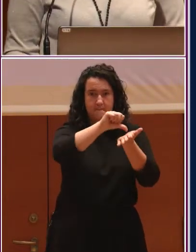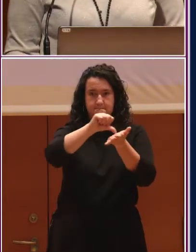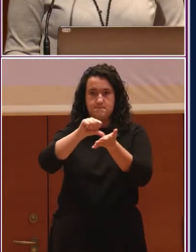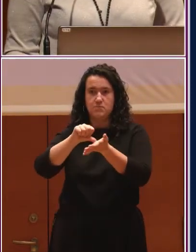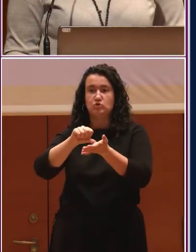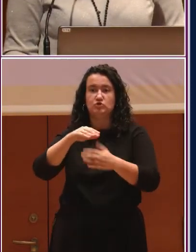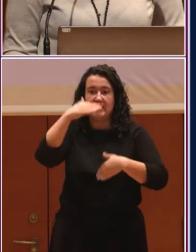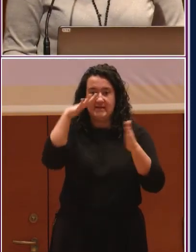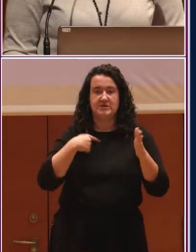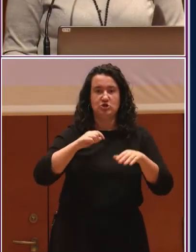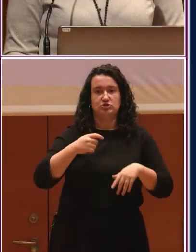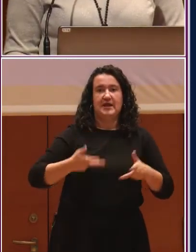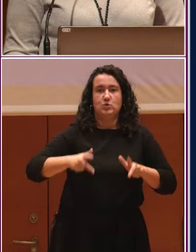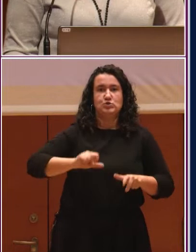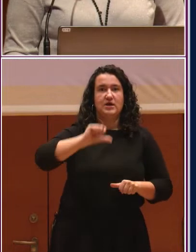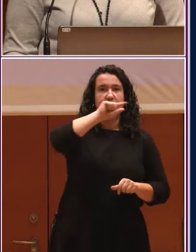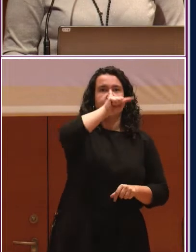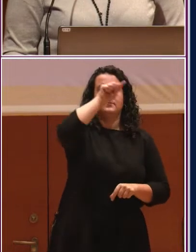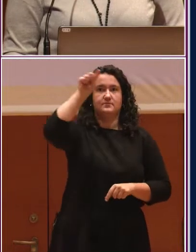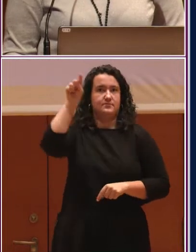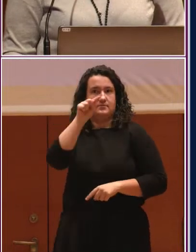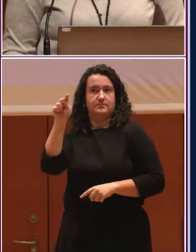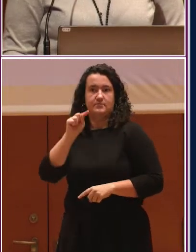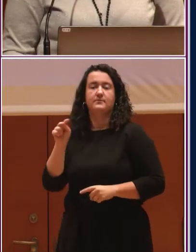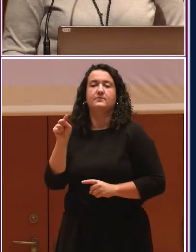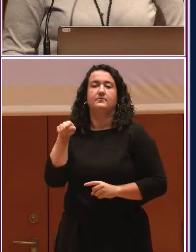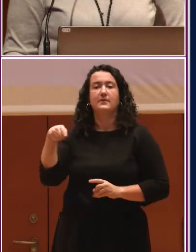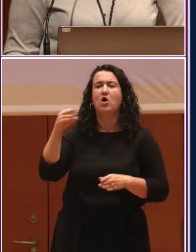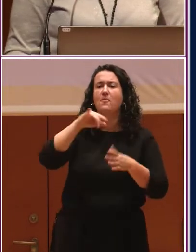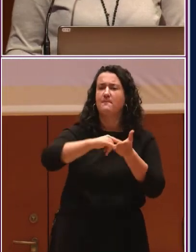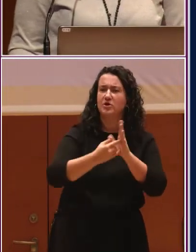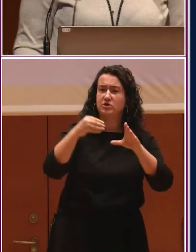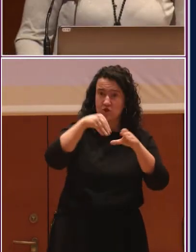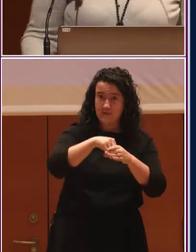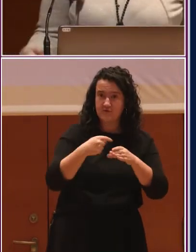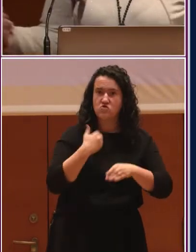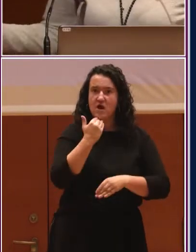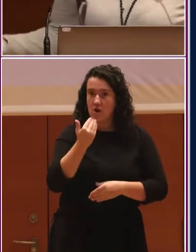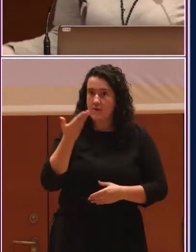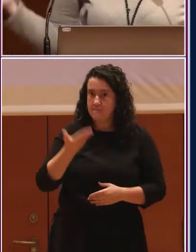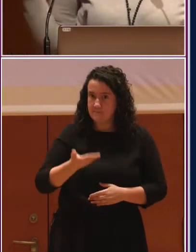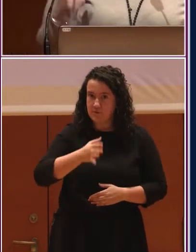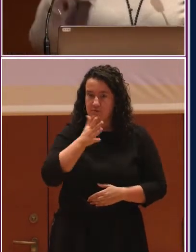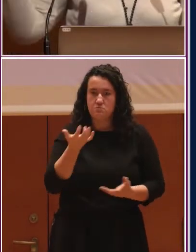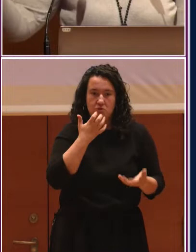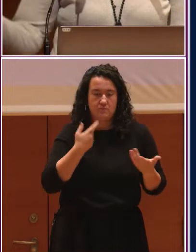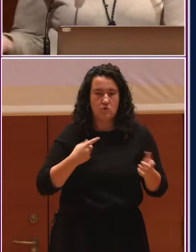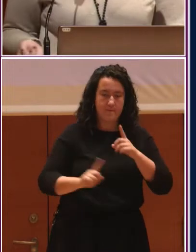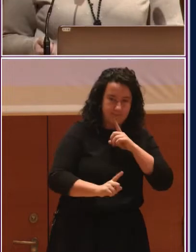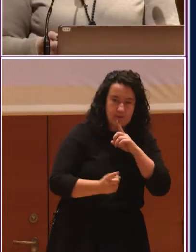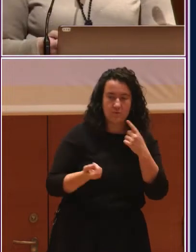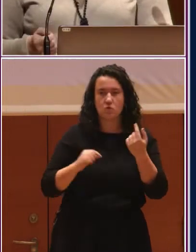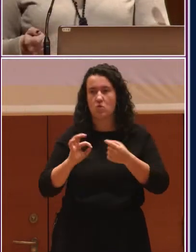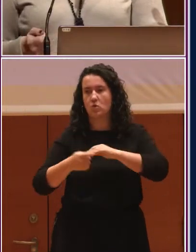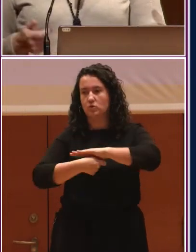quiere explicar la Asamblea es un punto de atención y nosotras tenemos puntos de atención a lo largo y ancho de Euskadi